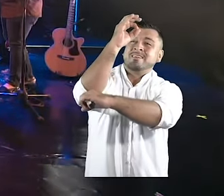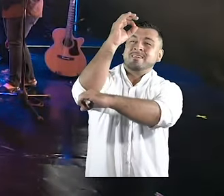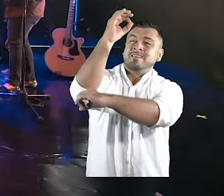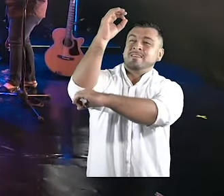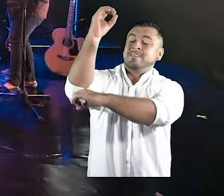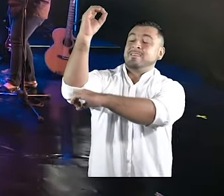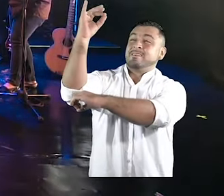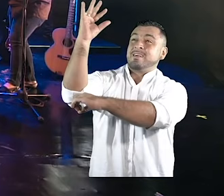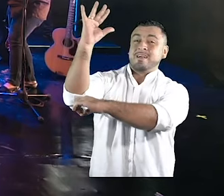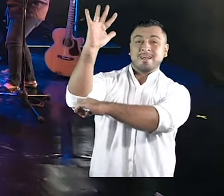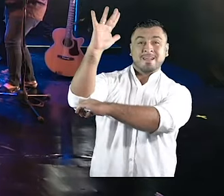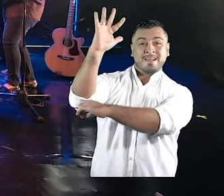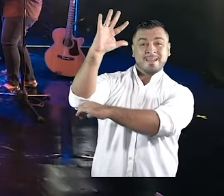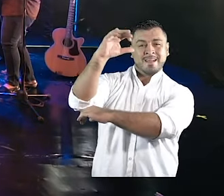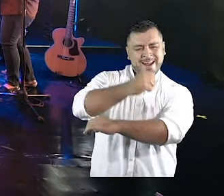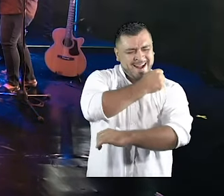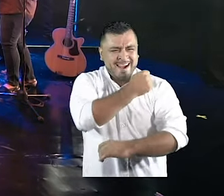cuando